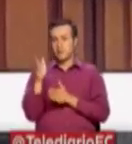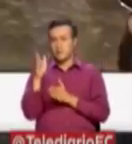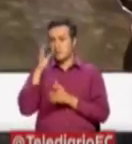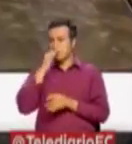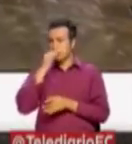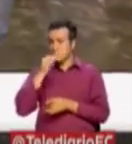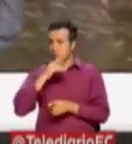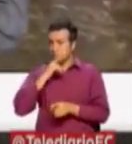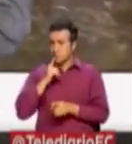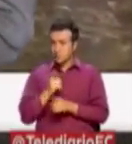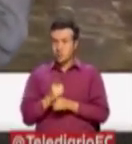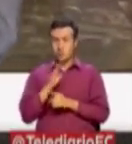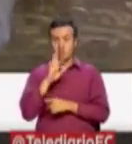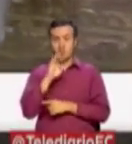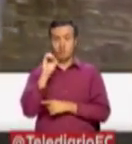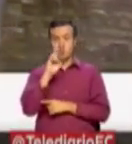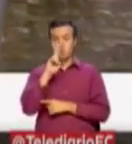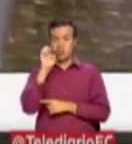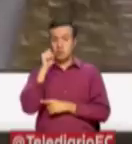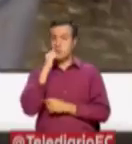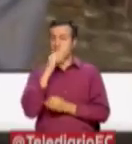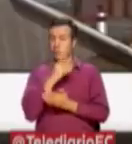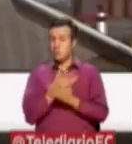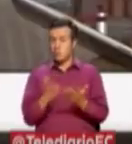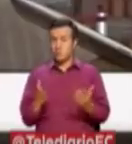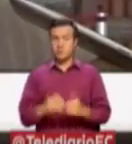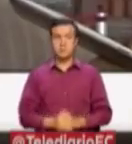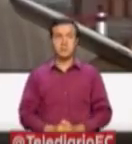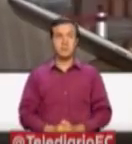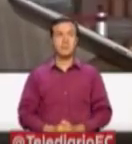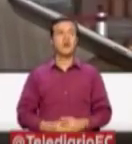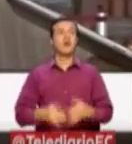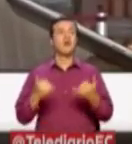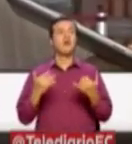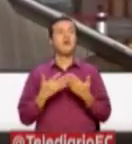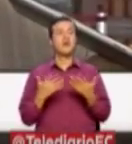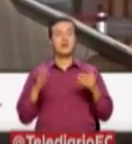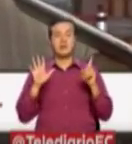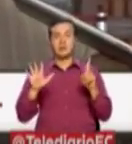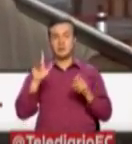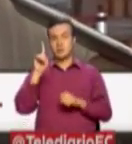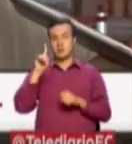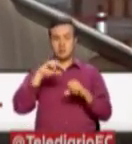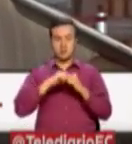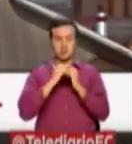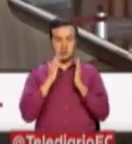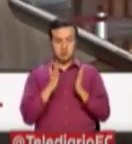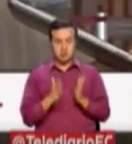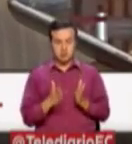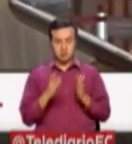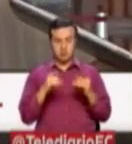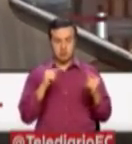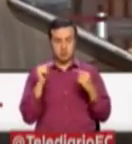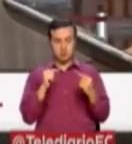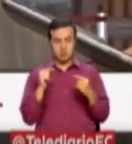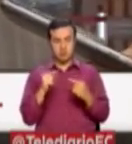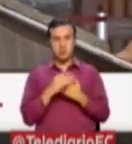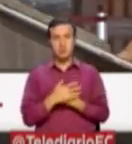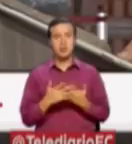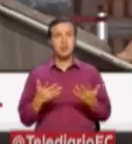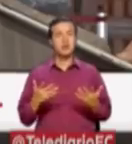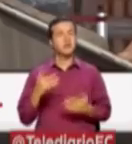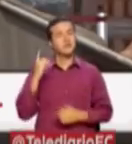seguro según luís fernando torres del partido socialcristiano por ahora 61 legisladores de la oposición